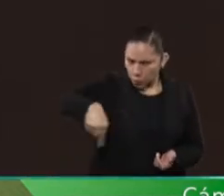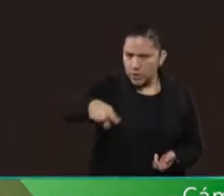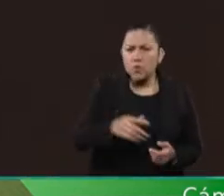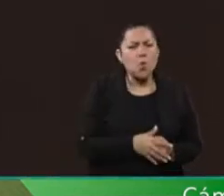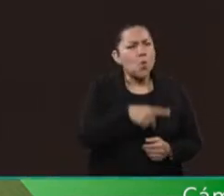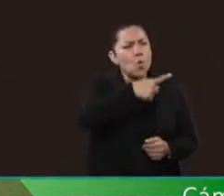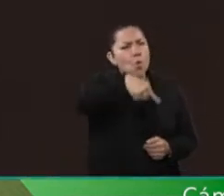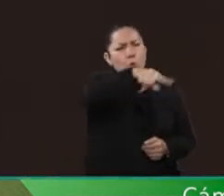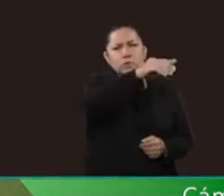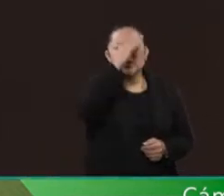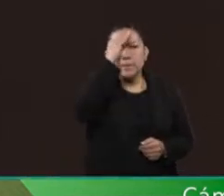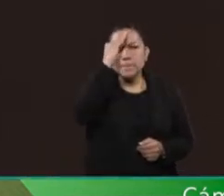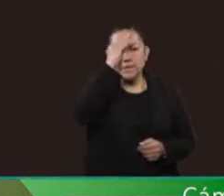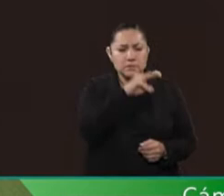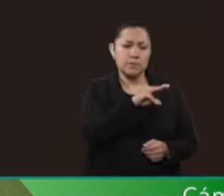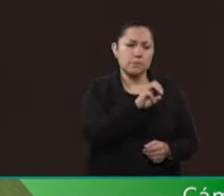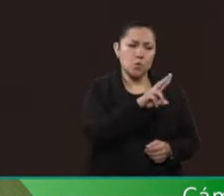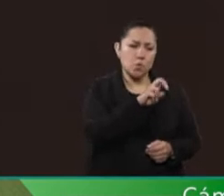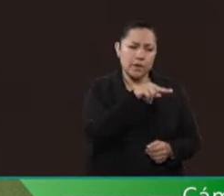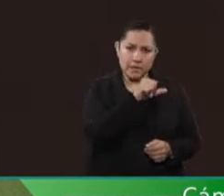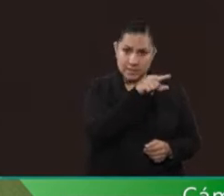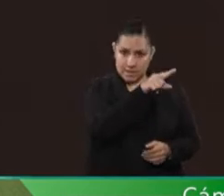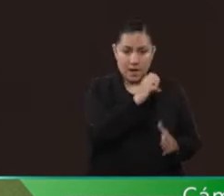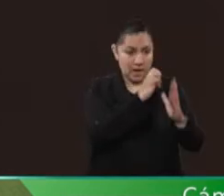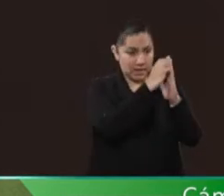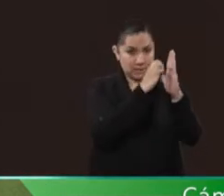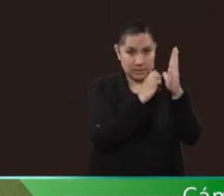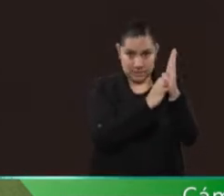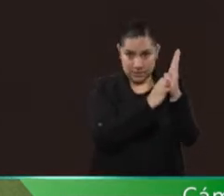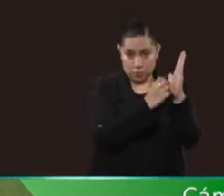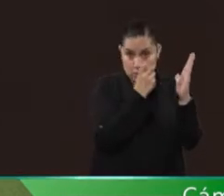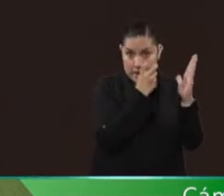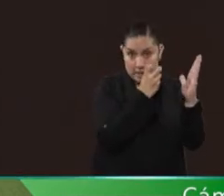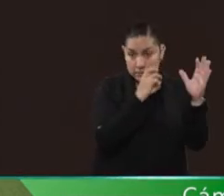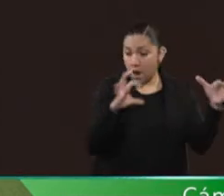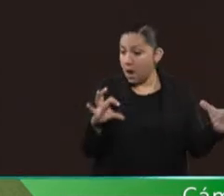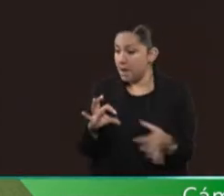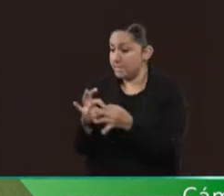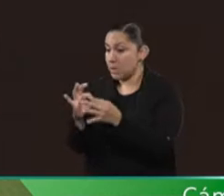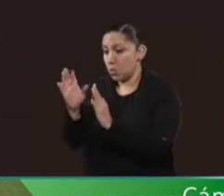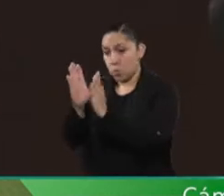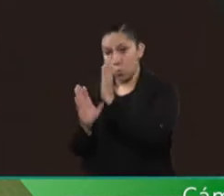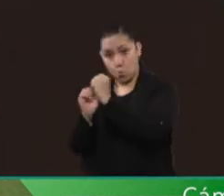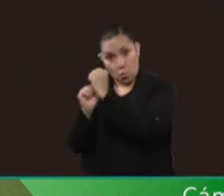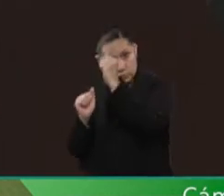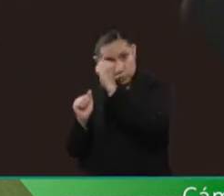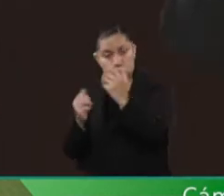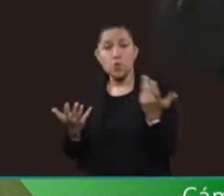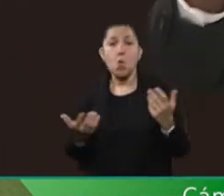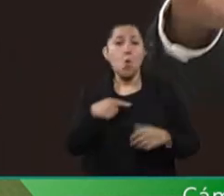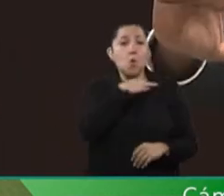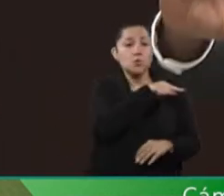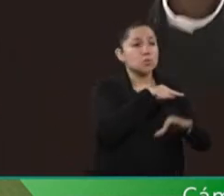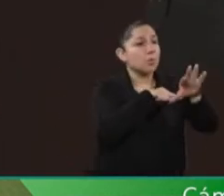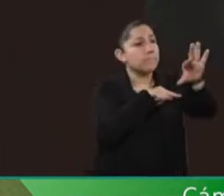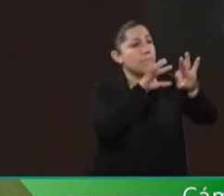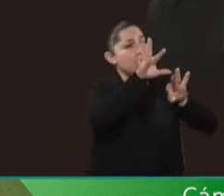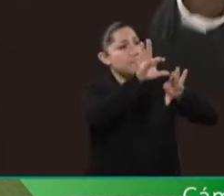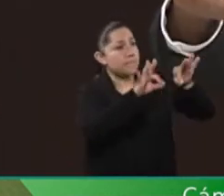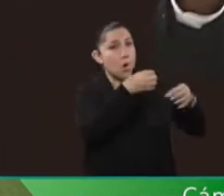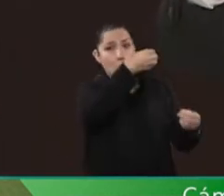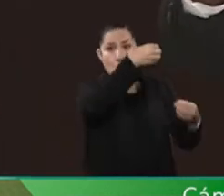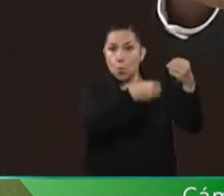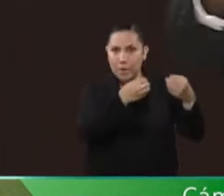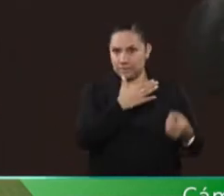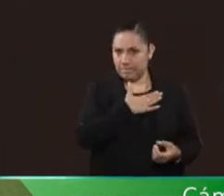la Constitución y teniendo jueces por Consigna van a desaparecer los grandes